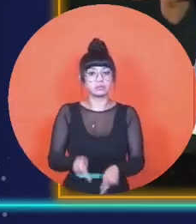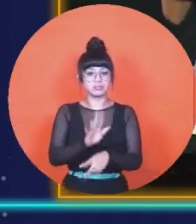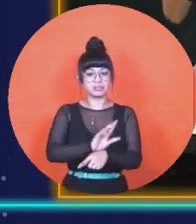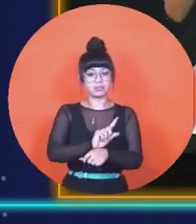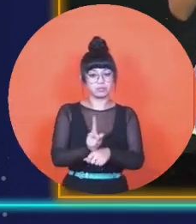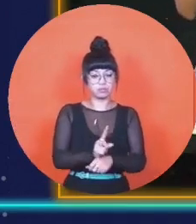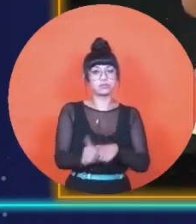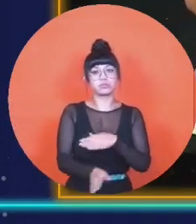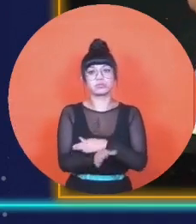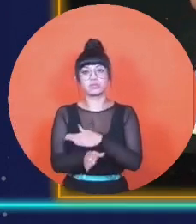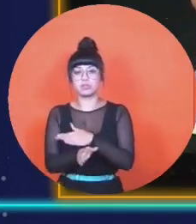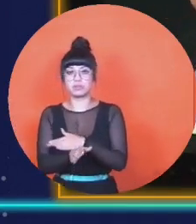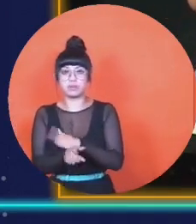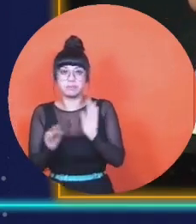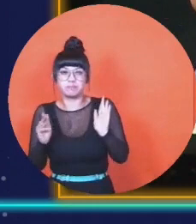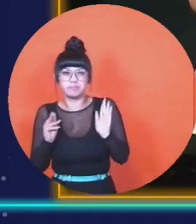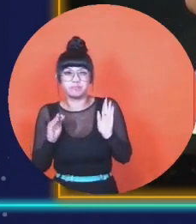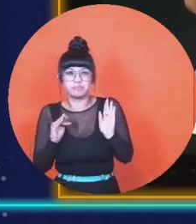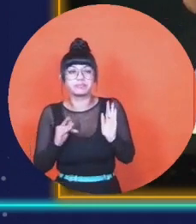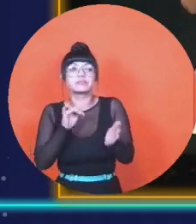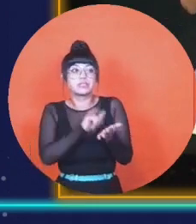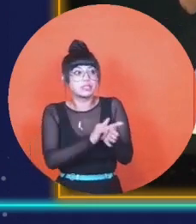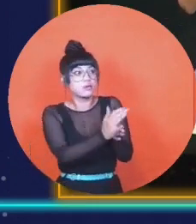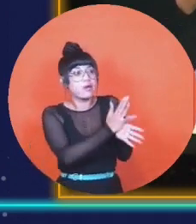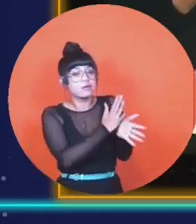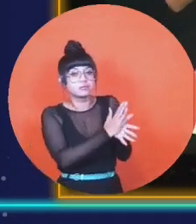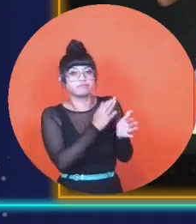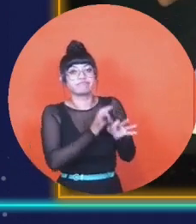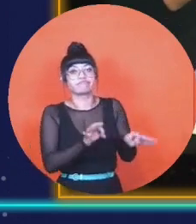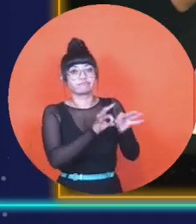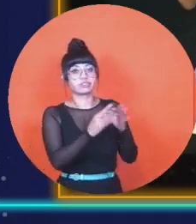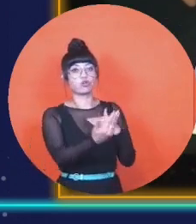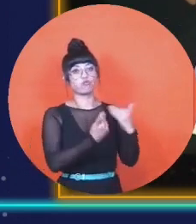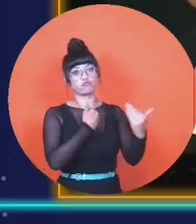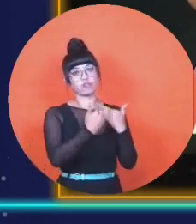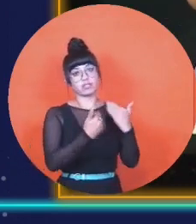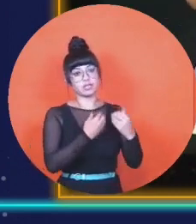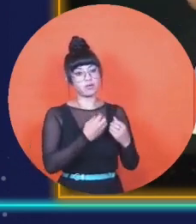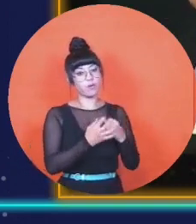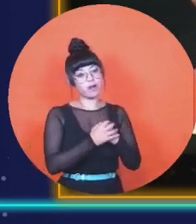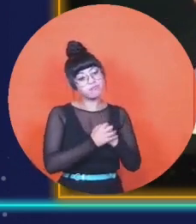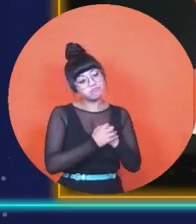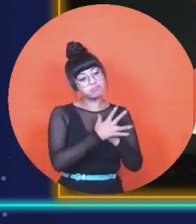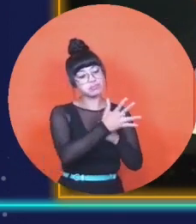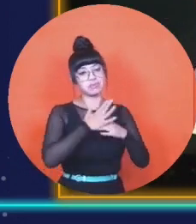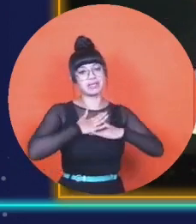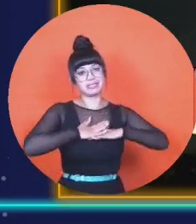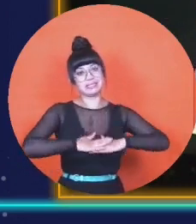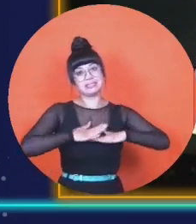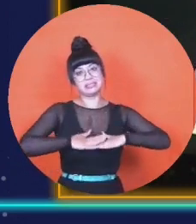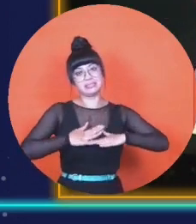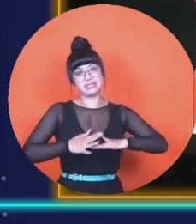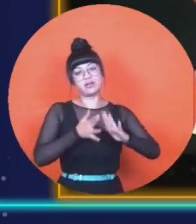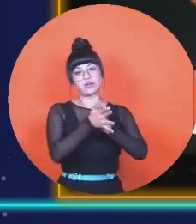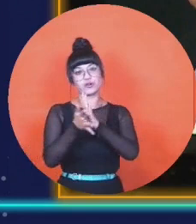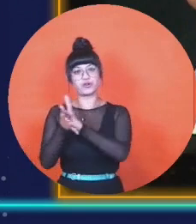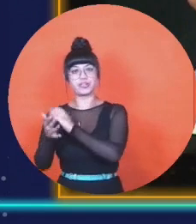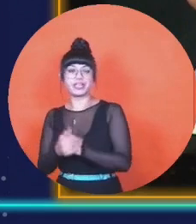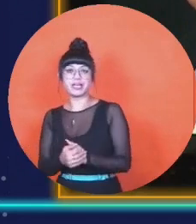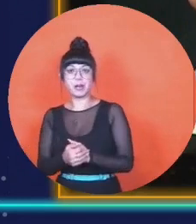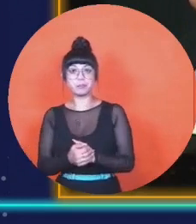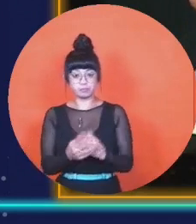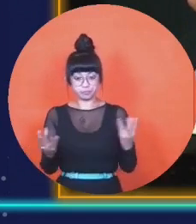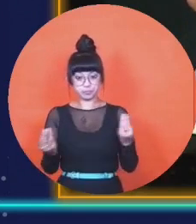continuamos. Pero justamente eso necesita mucha confianza, mucha transparencia y mucha tranquilidad para poder hacer eso. Entonces en